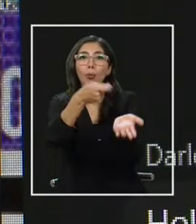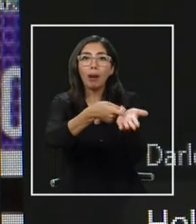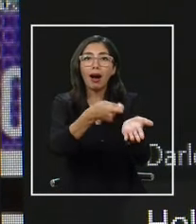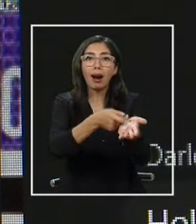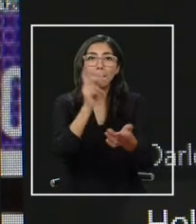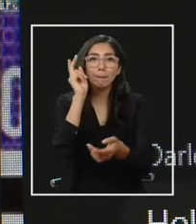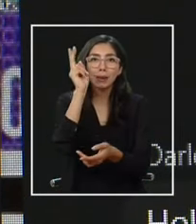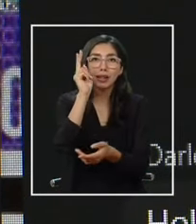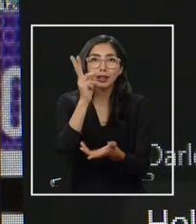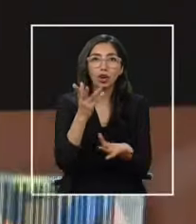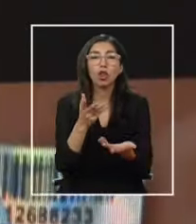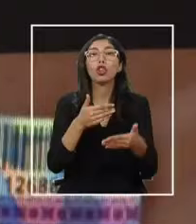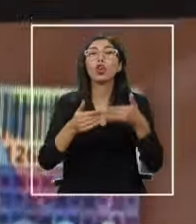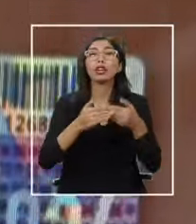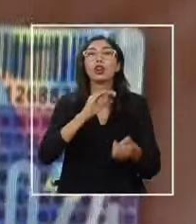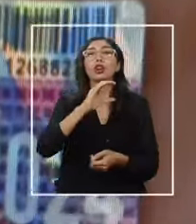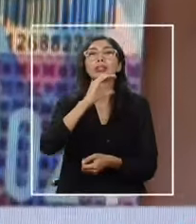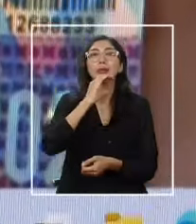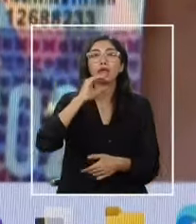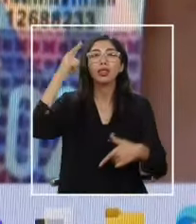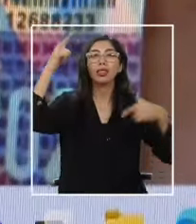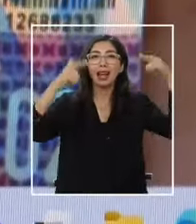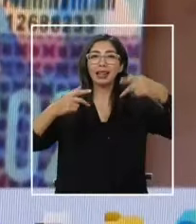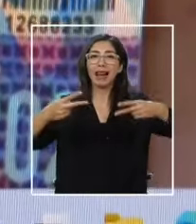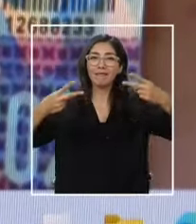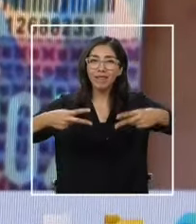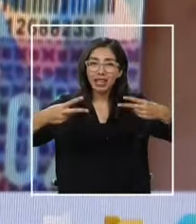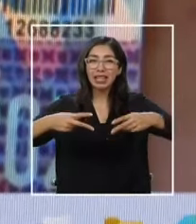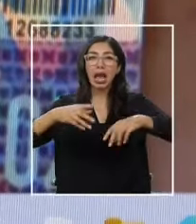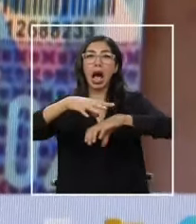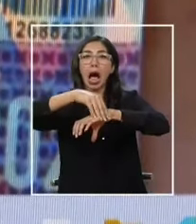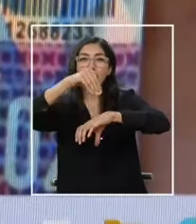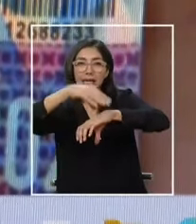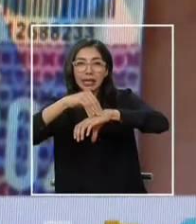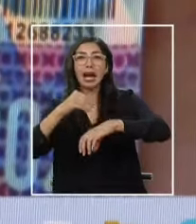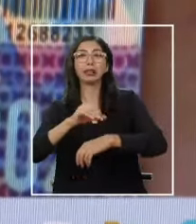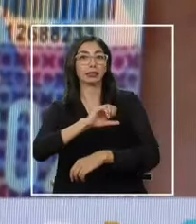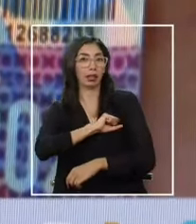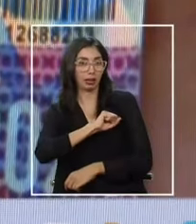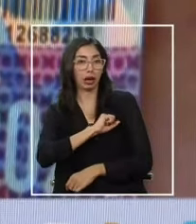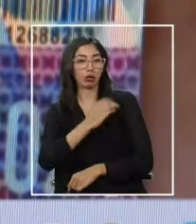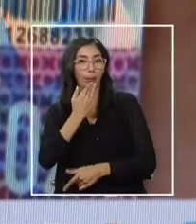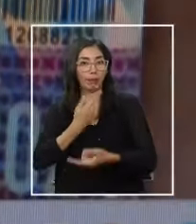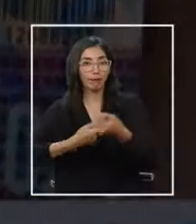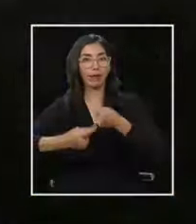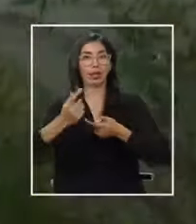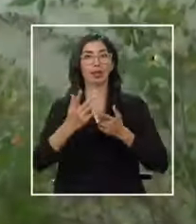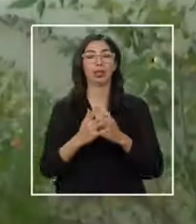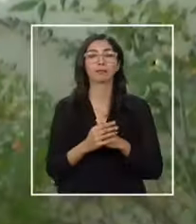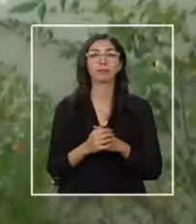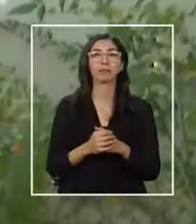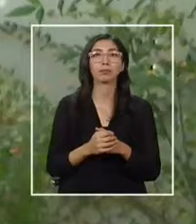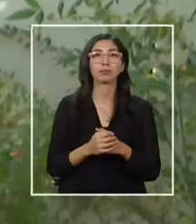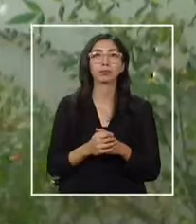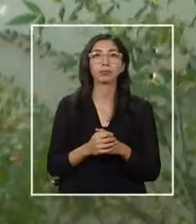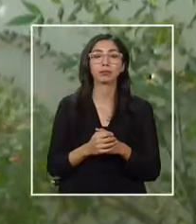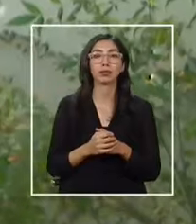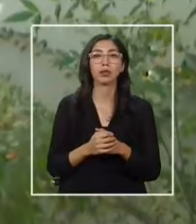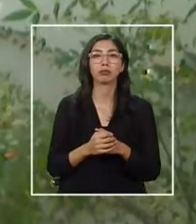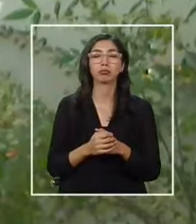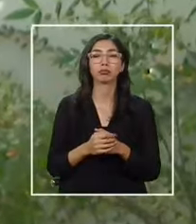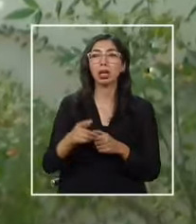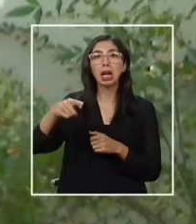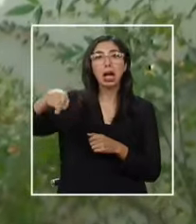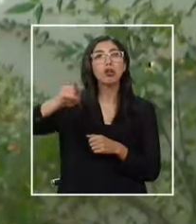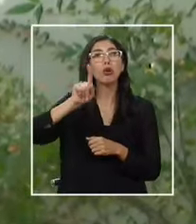en Concepción, Talca, Viña del Mar, Arica y Santiago. Hay indignación en el gremio del transporte. Y salen con